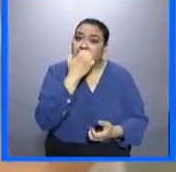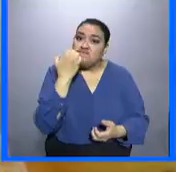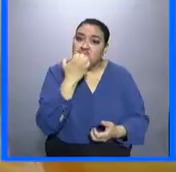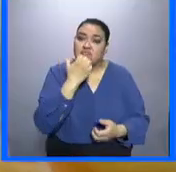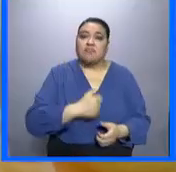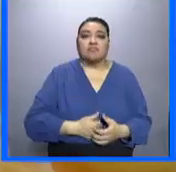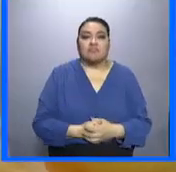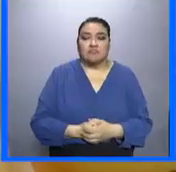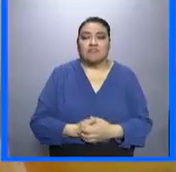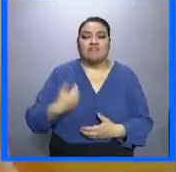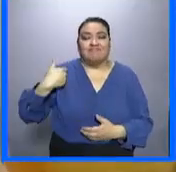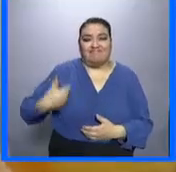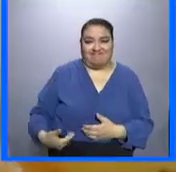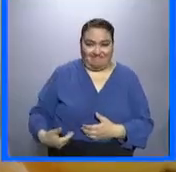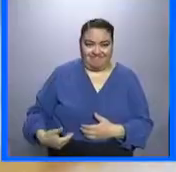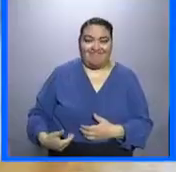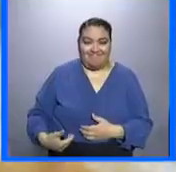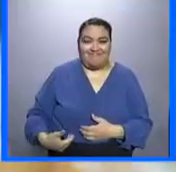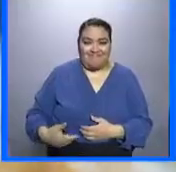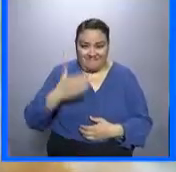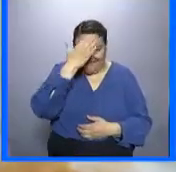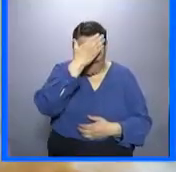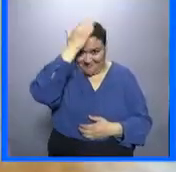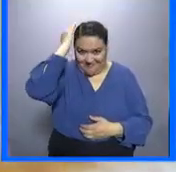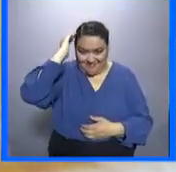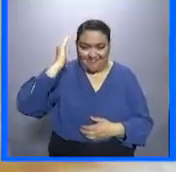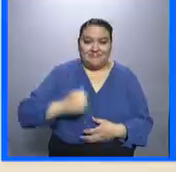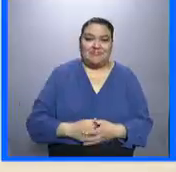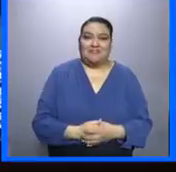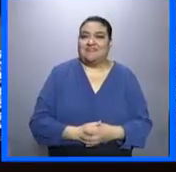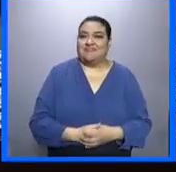educativas. Para Plural TV, Mario López Peña.